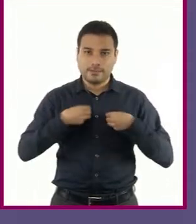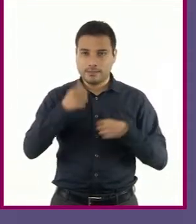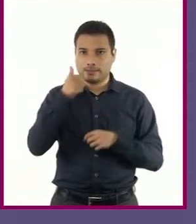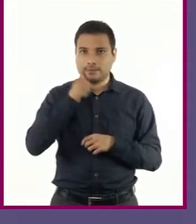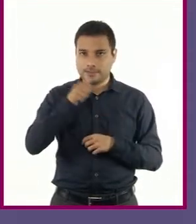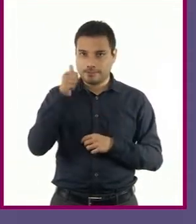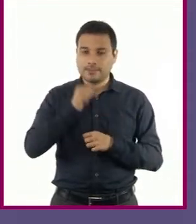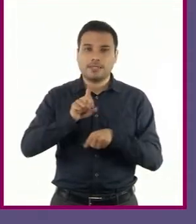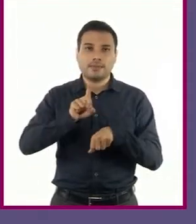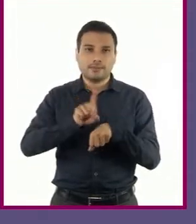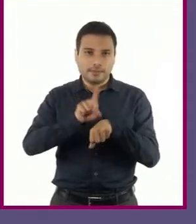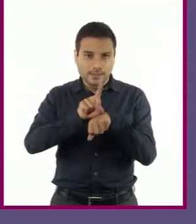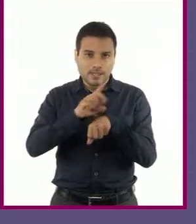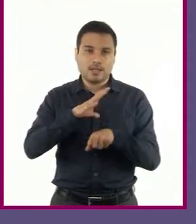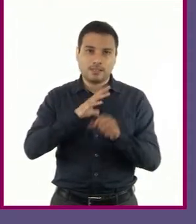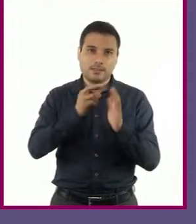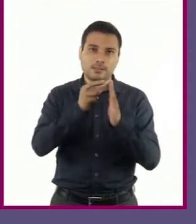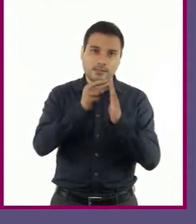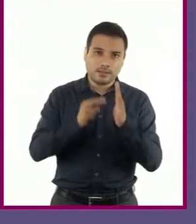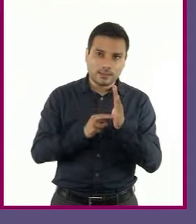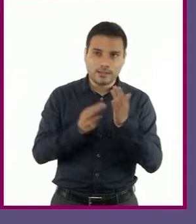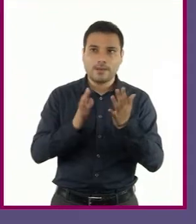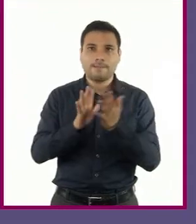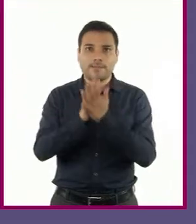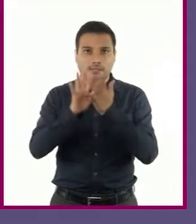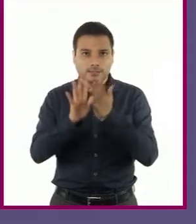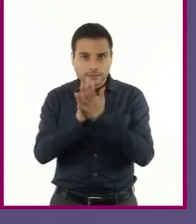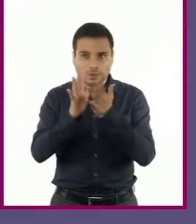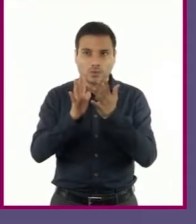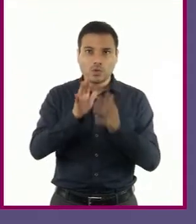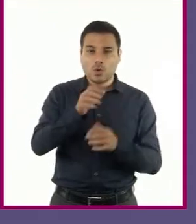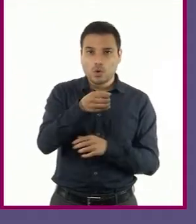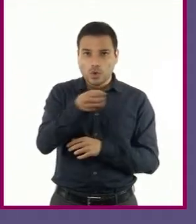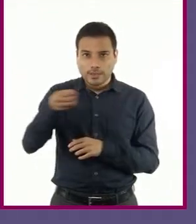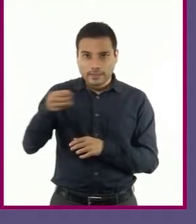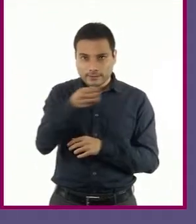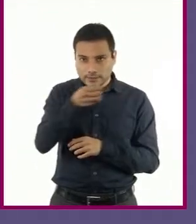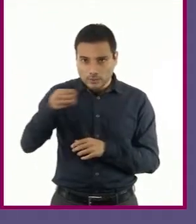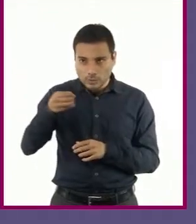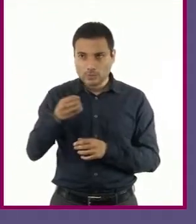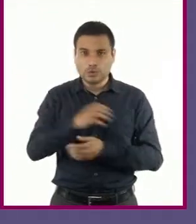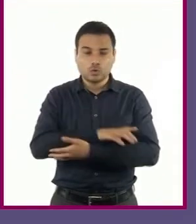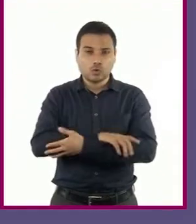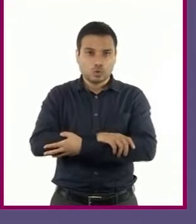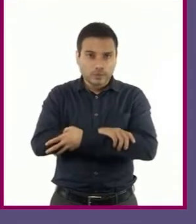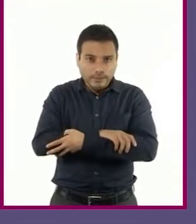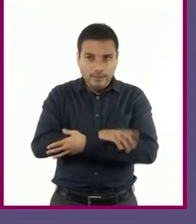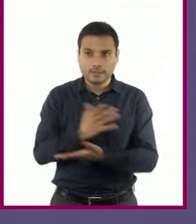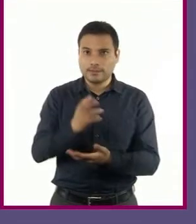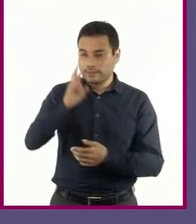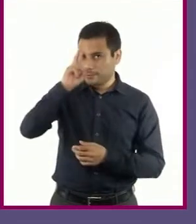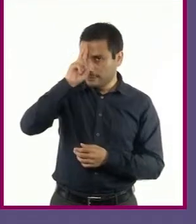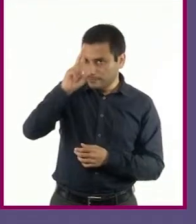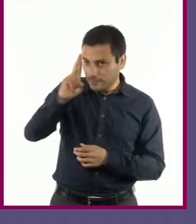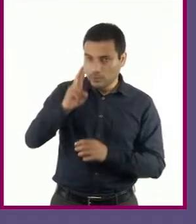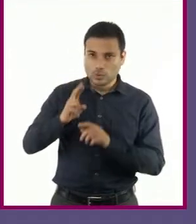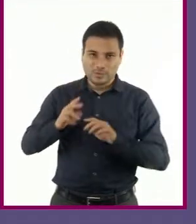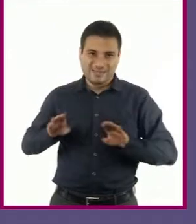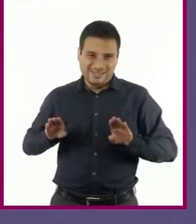de principios como la participación, la organización social, la solidaridad, el respeto a lo